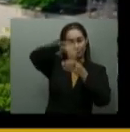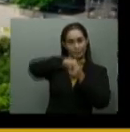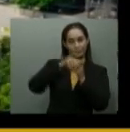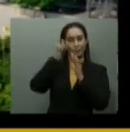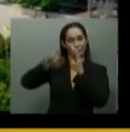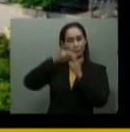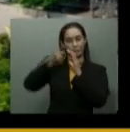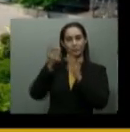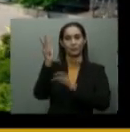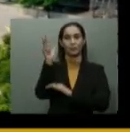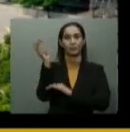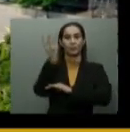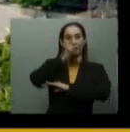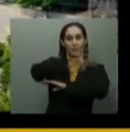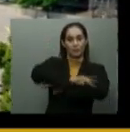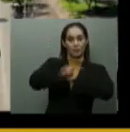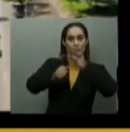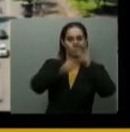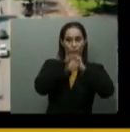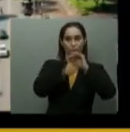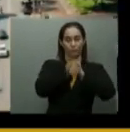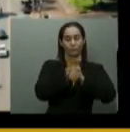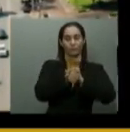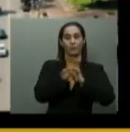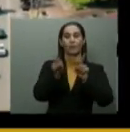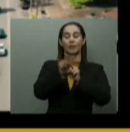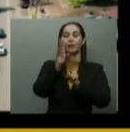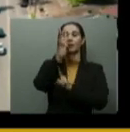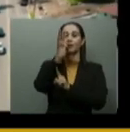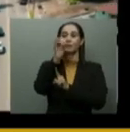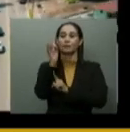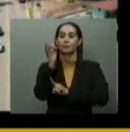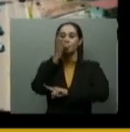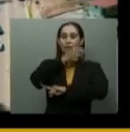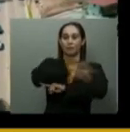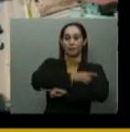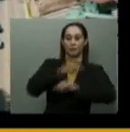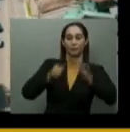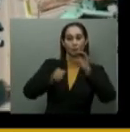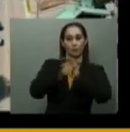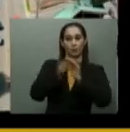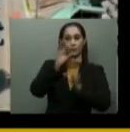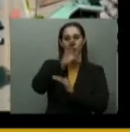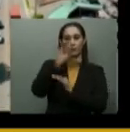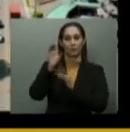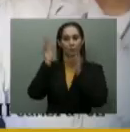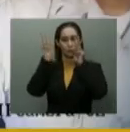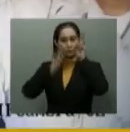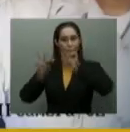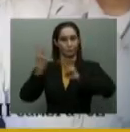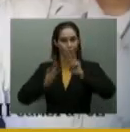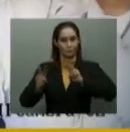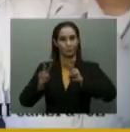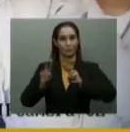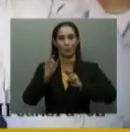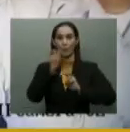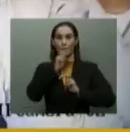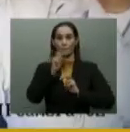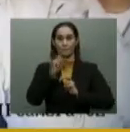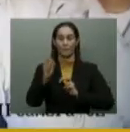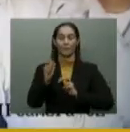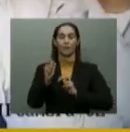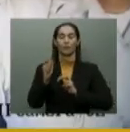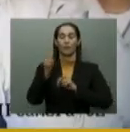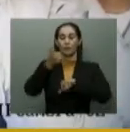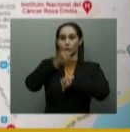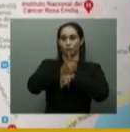dignificación de los agentes de que usted como ciudadano se sienta orgulloso de pertenecer a la fuerza del orden y que